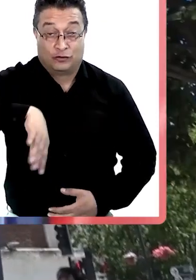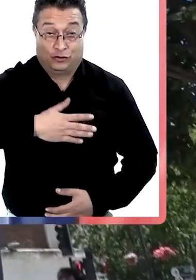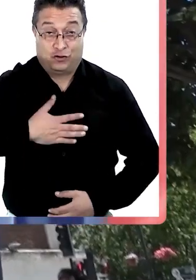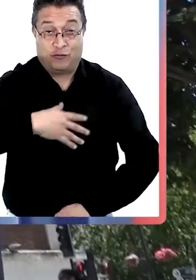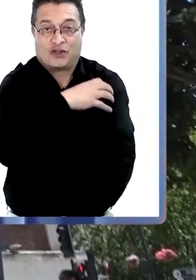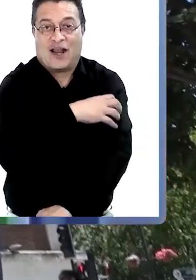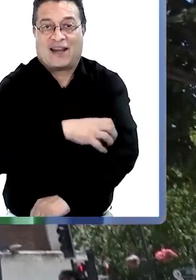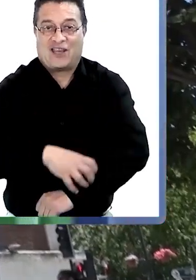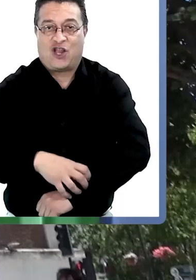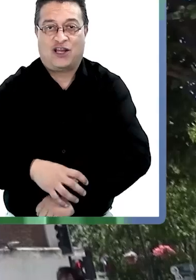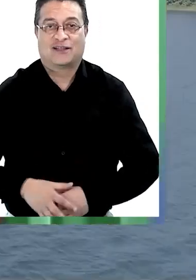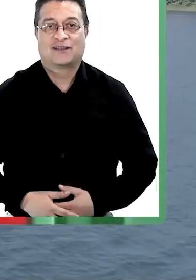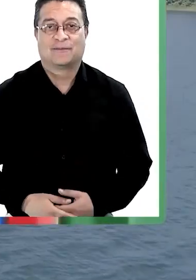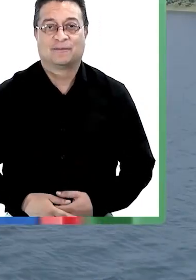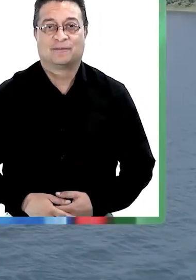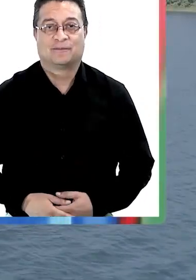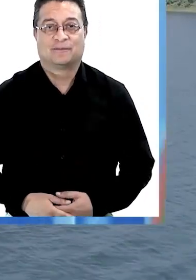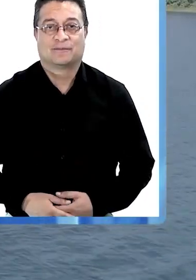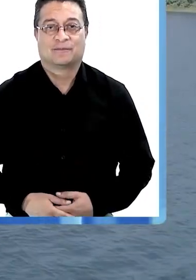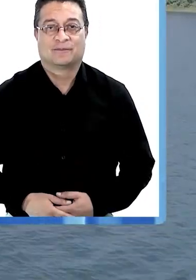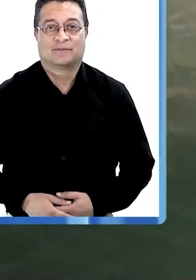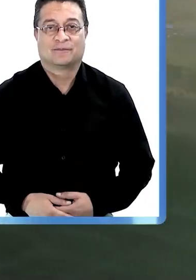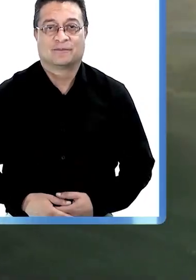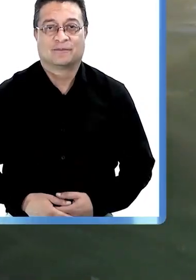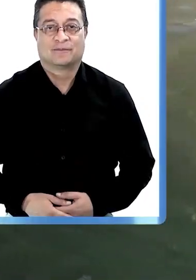Somos las regiones.